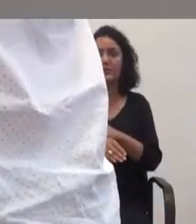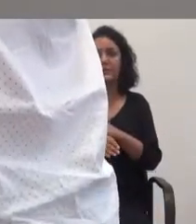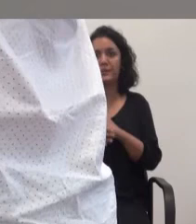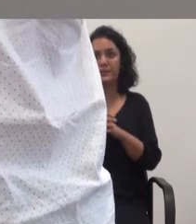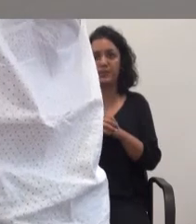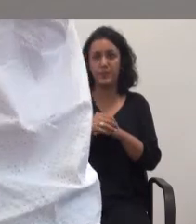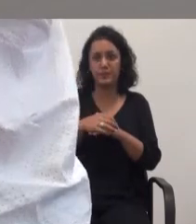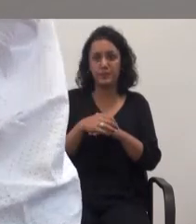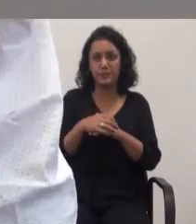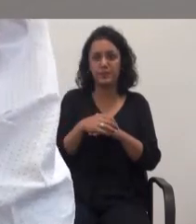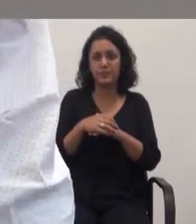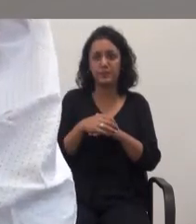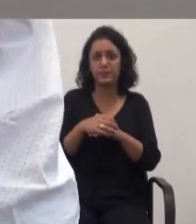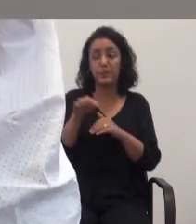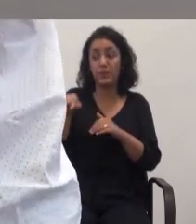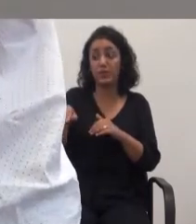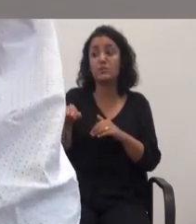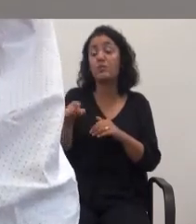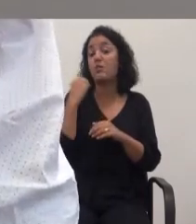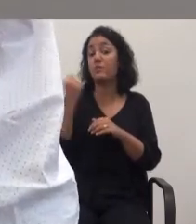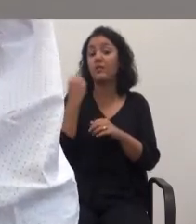los funcionarios técnicos, administrativos y de servicio.